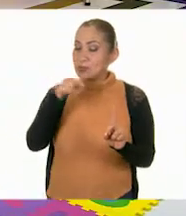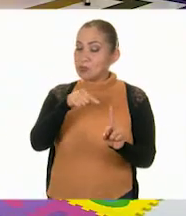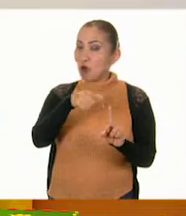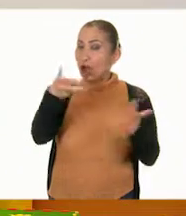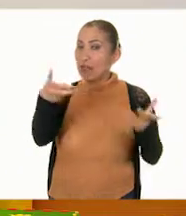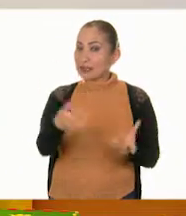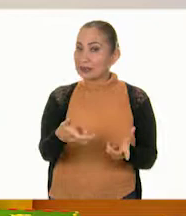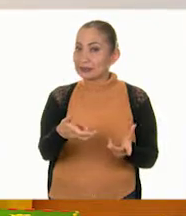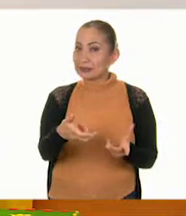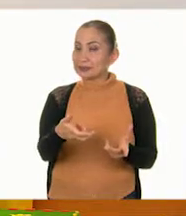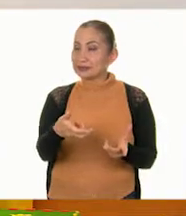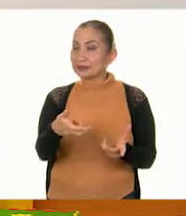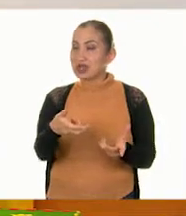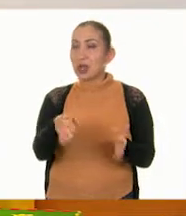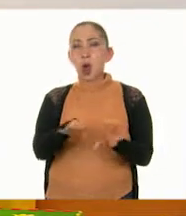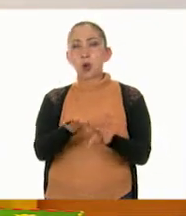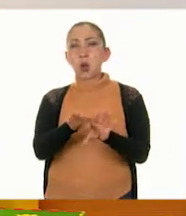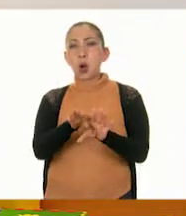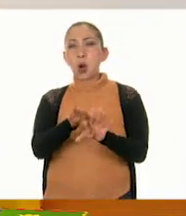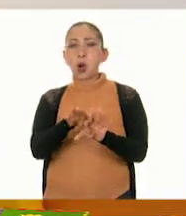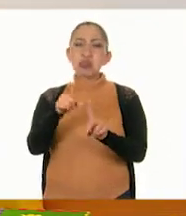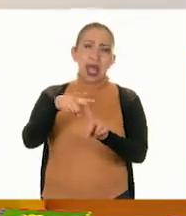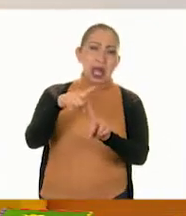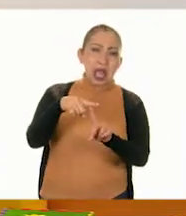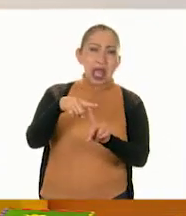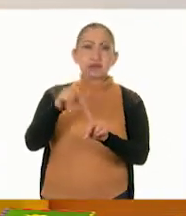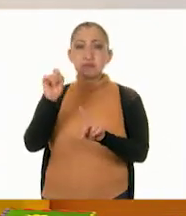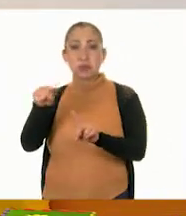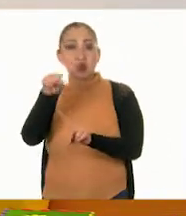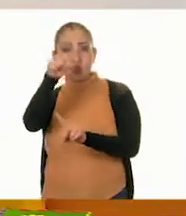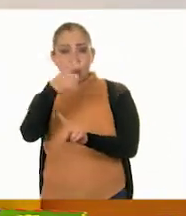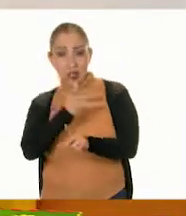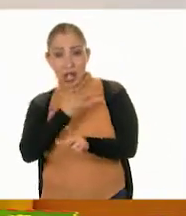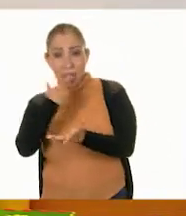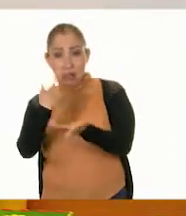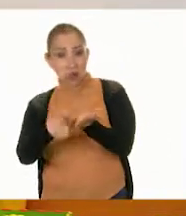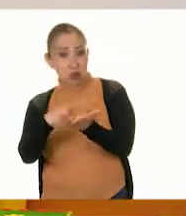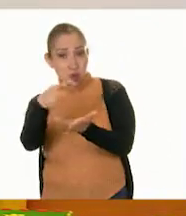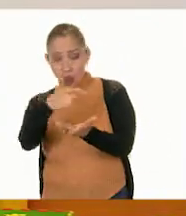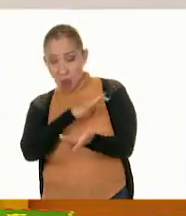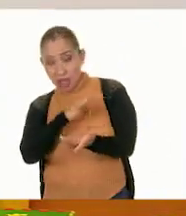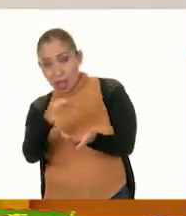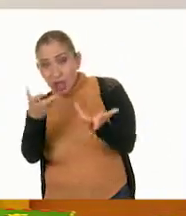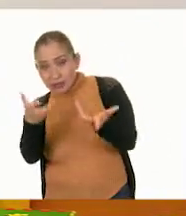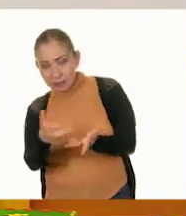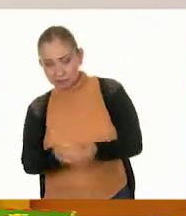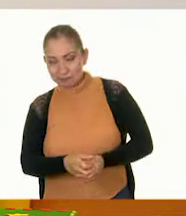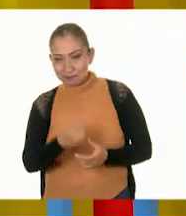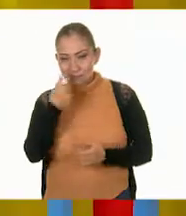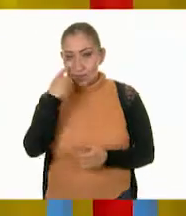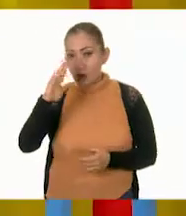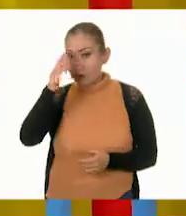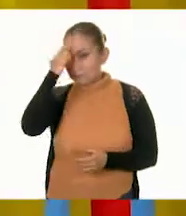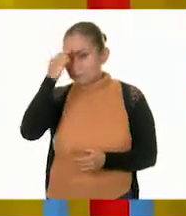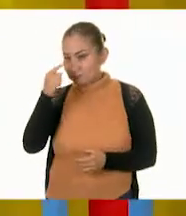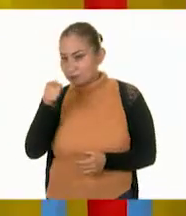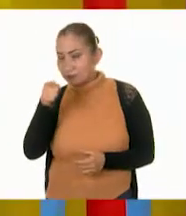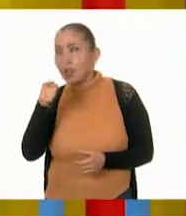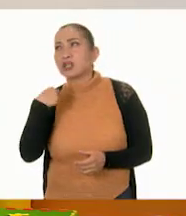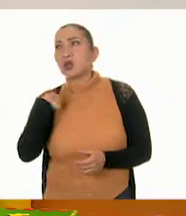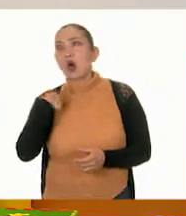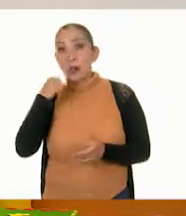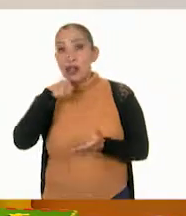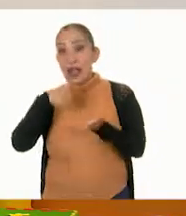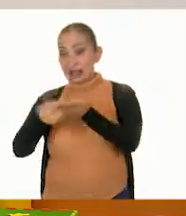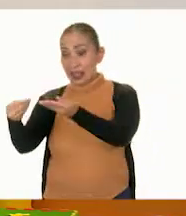realizar, digamos que ciertos desafíos con las herramientas que contamos. Y me gustaría, me acordé de algo. ¿De qué? Me enviaron una